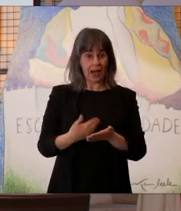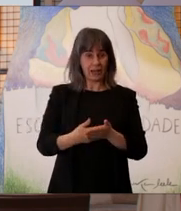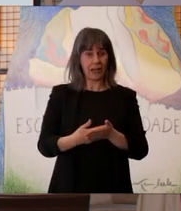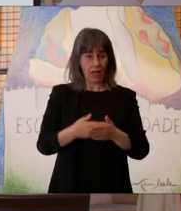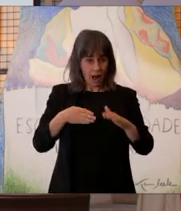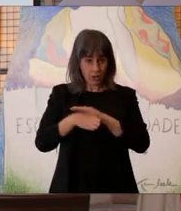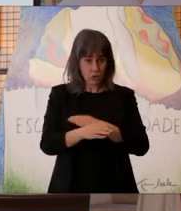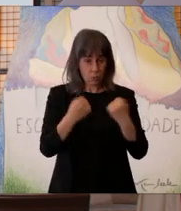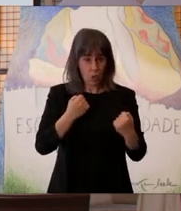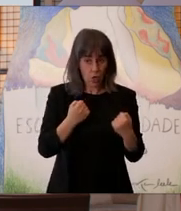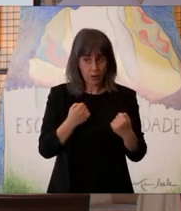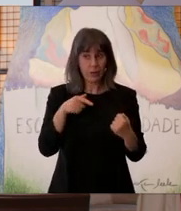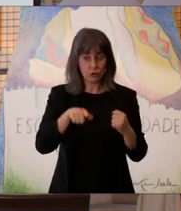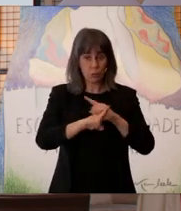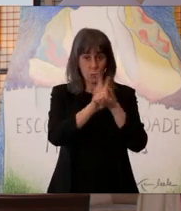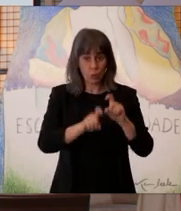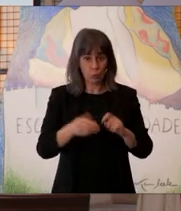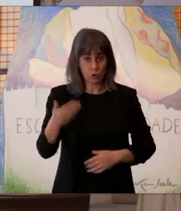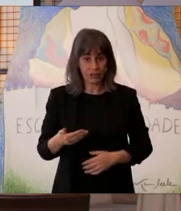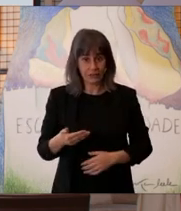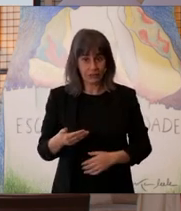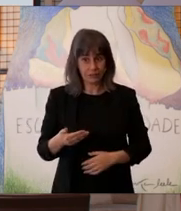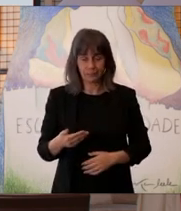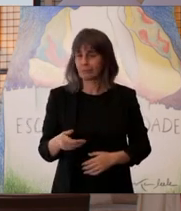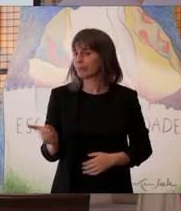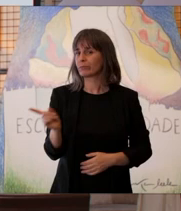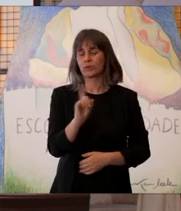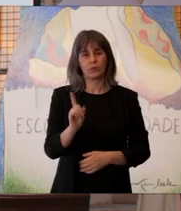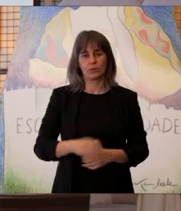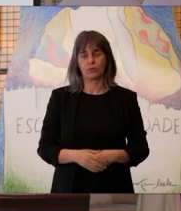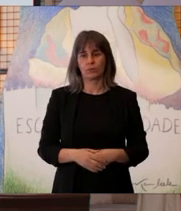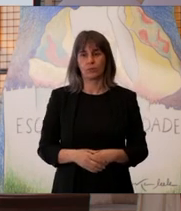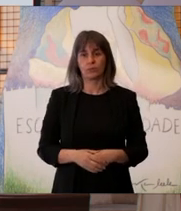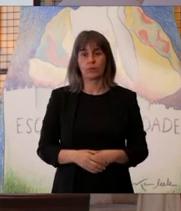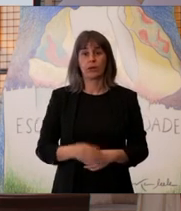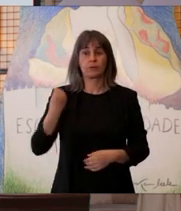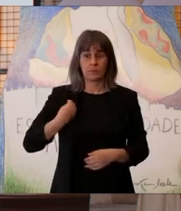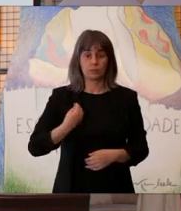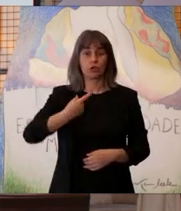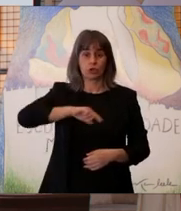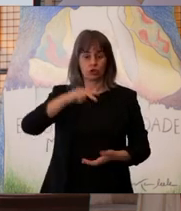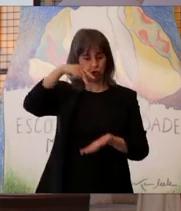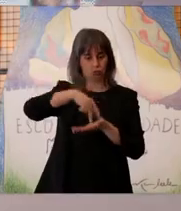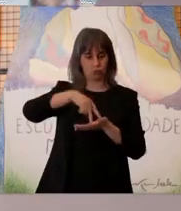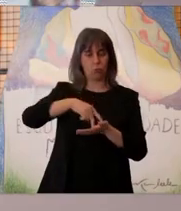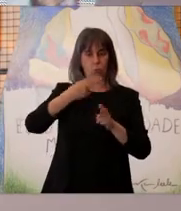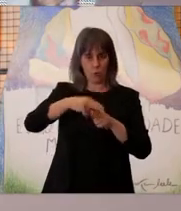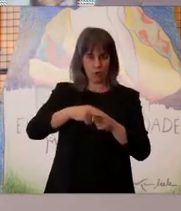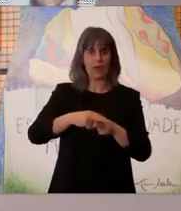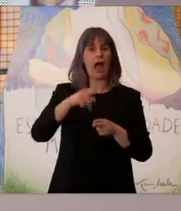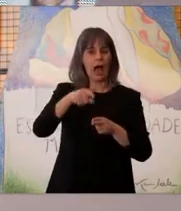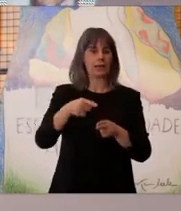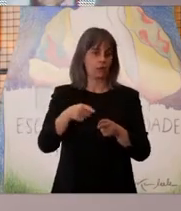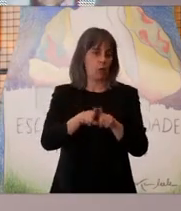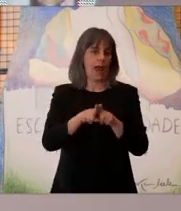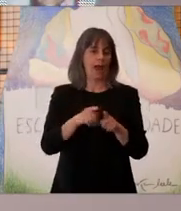importante no que estemos en política garantiza la representatividad que estemos